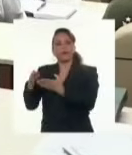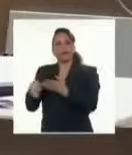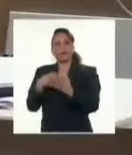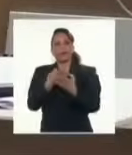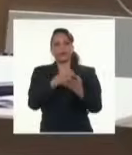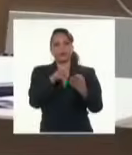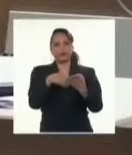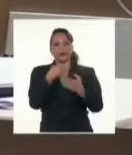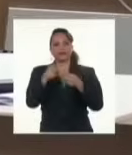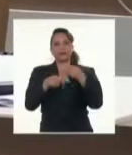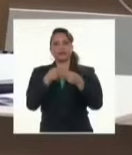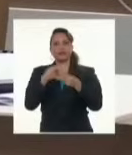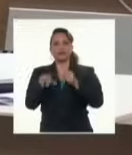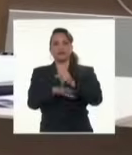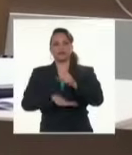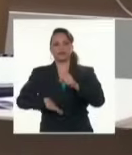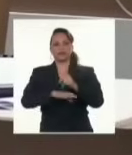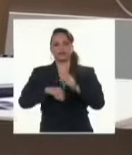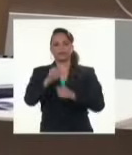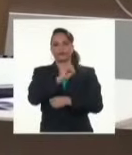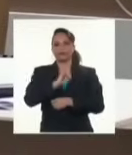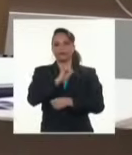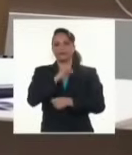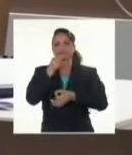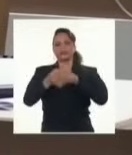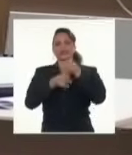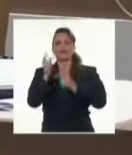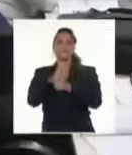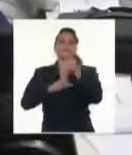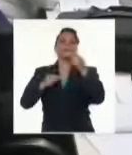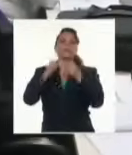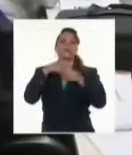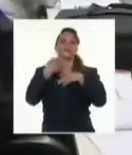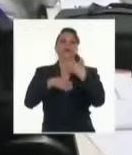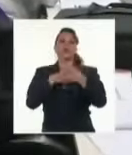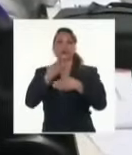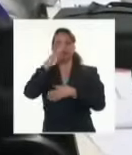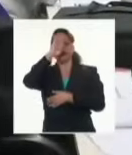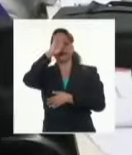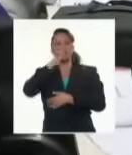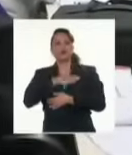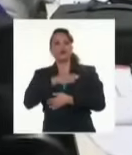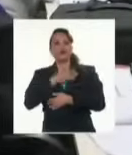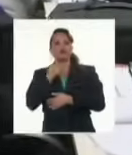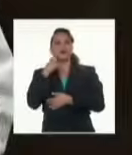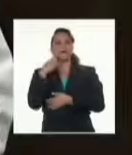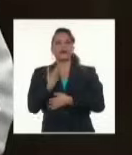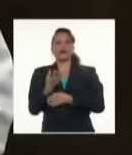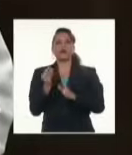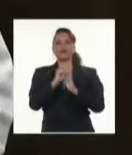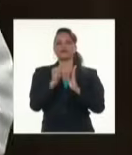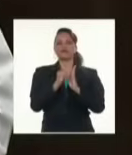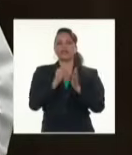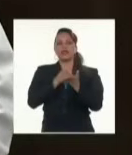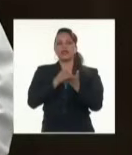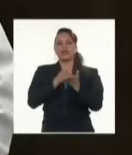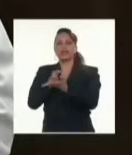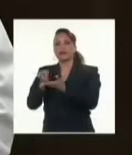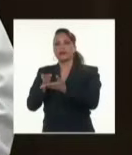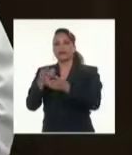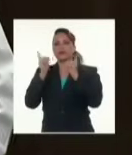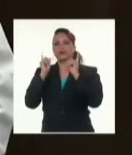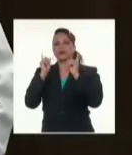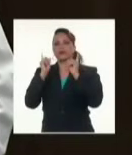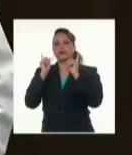organizaciones de base del partido sobre los principales problemas de la nación al valorar la implementación de los lineamientos de la política